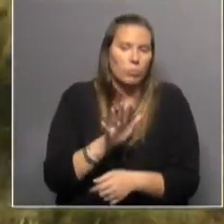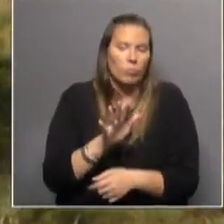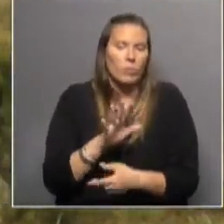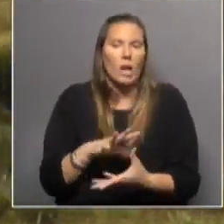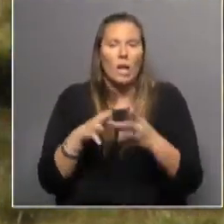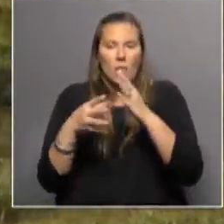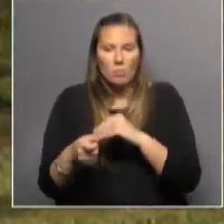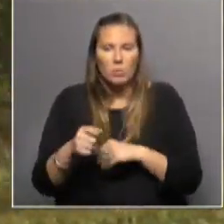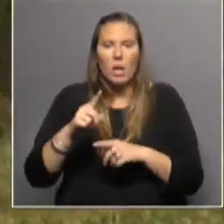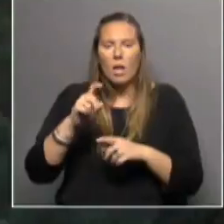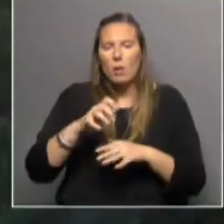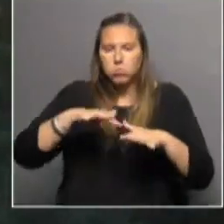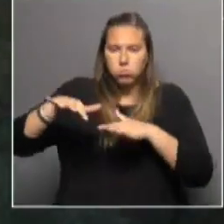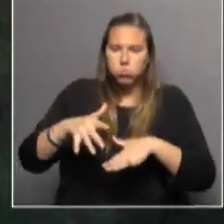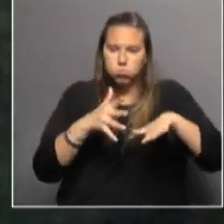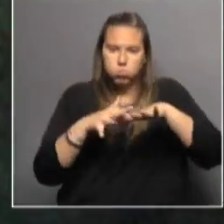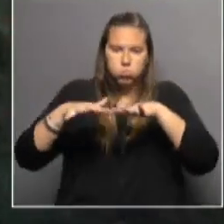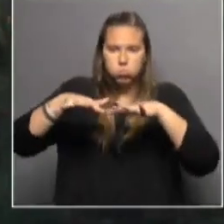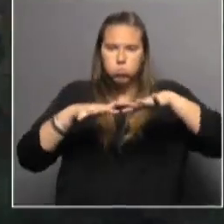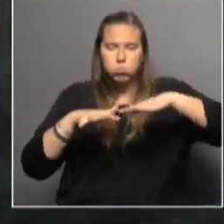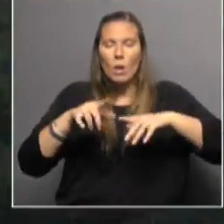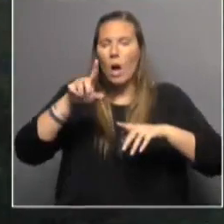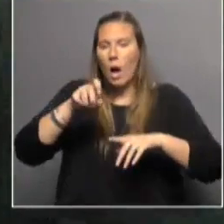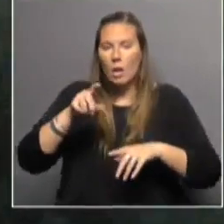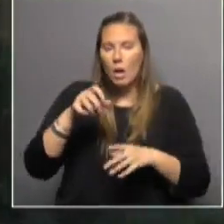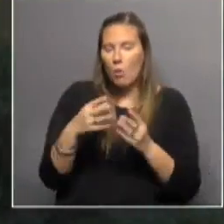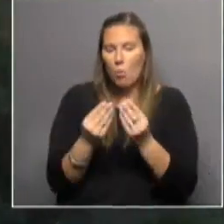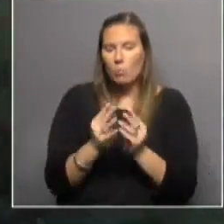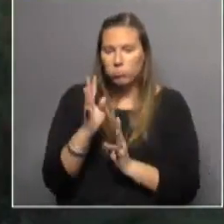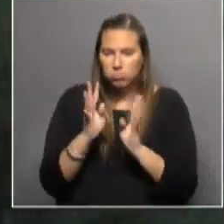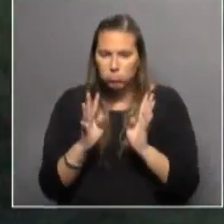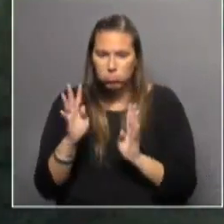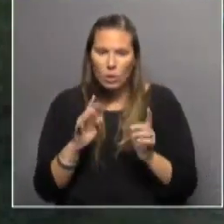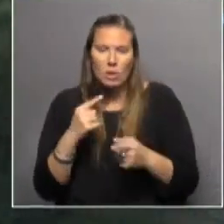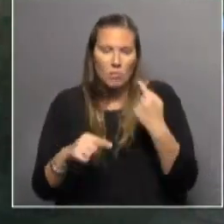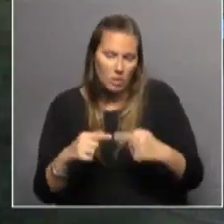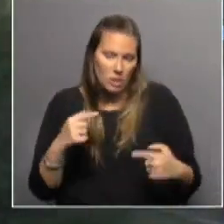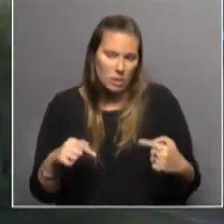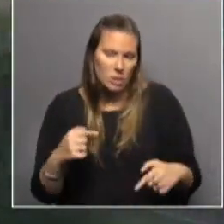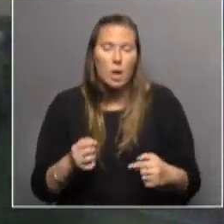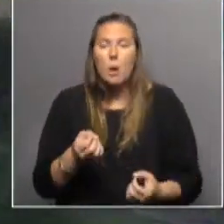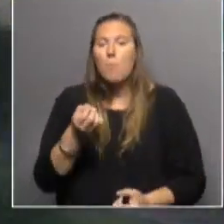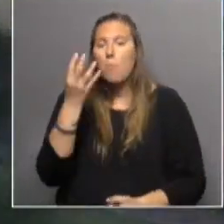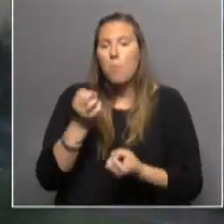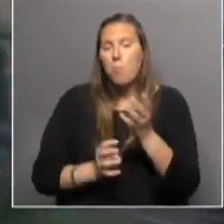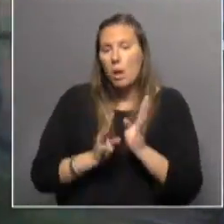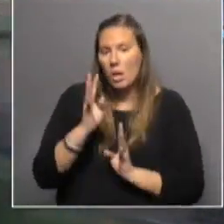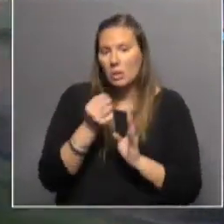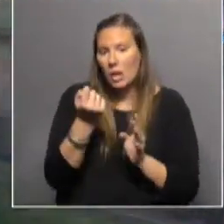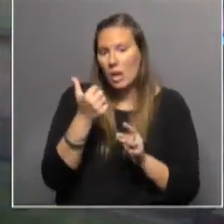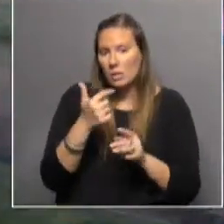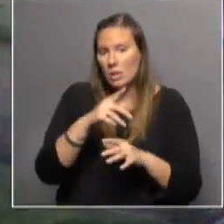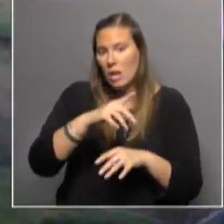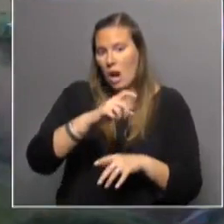adaptada a las inundaciones, al agua, ¿viste? Como ves todo el pajonal, las totoras y todas esas plantas semiacuáticas,